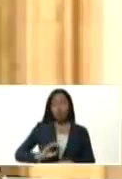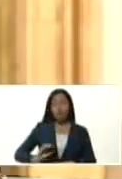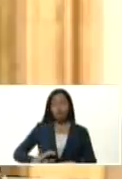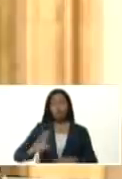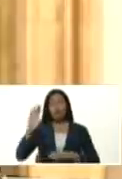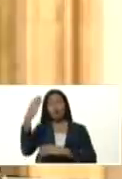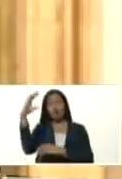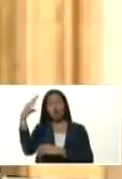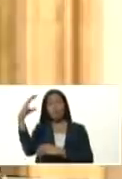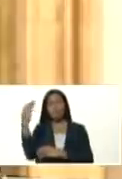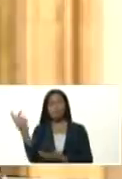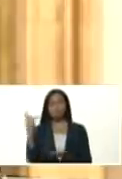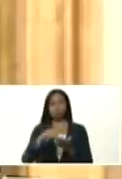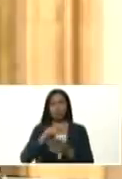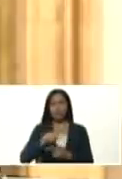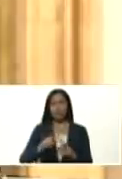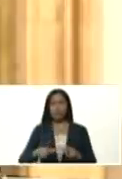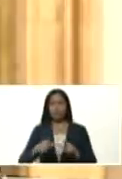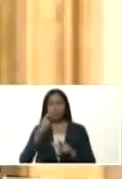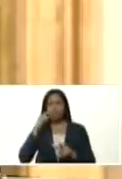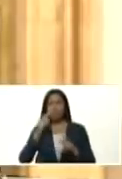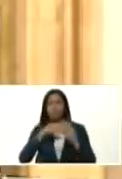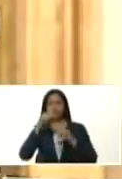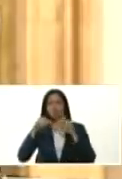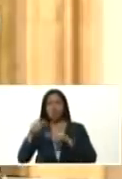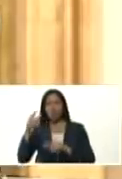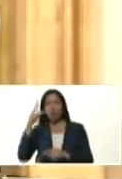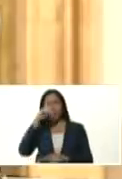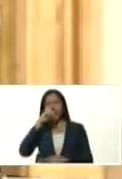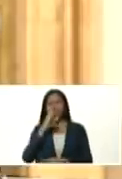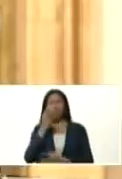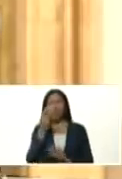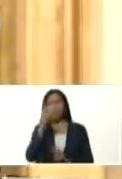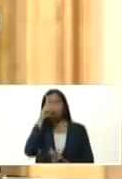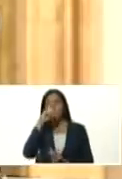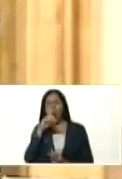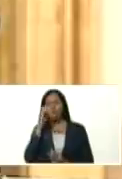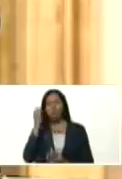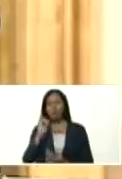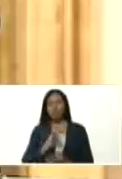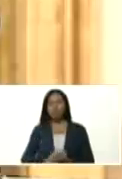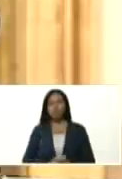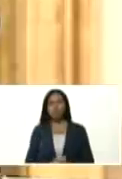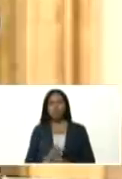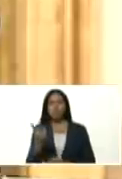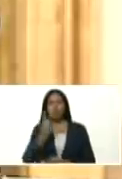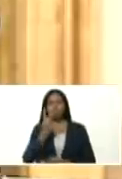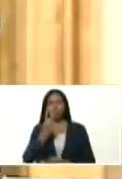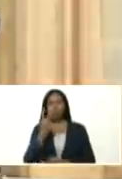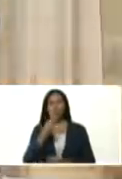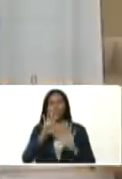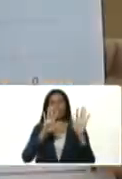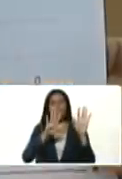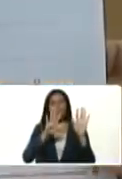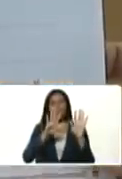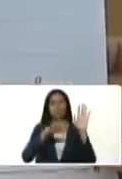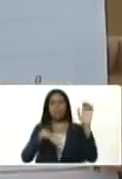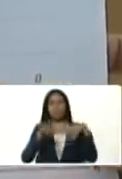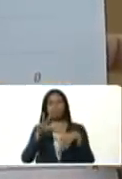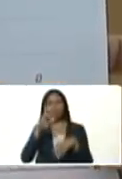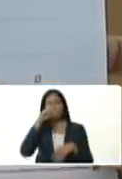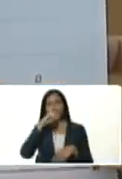Colombia. Aquí están los rangos de edad. Tenemos 2 casos entre 10 y 19